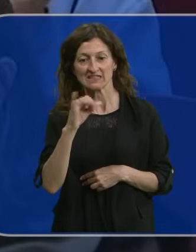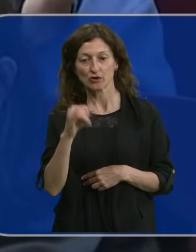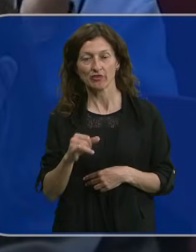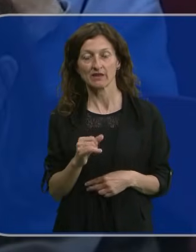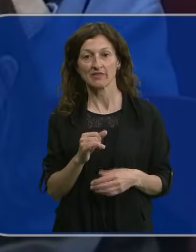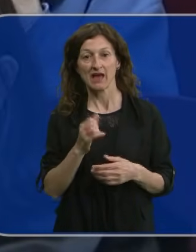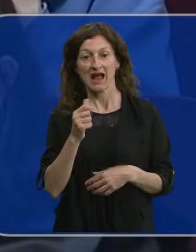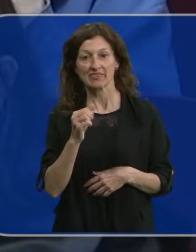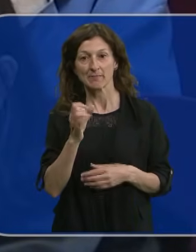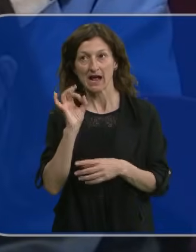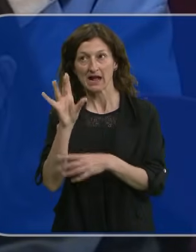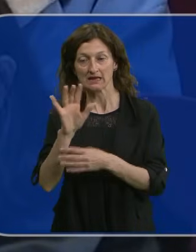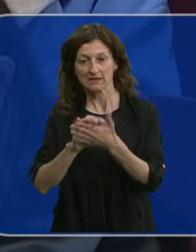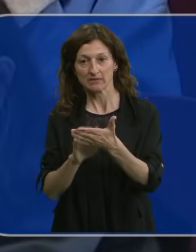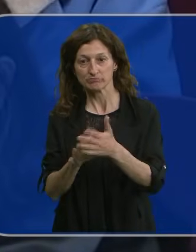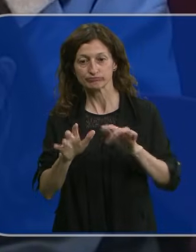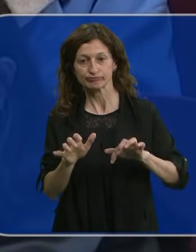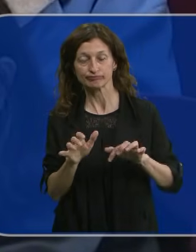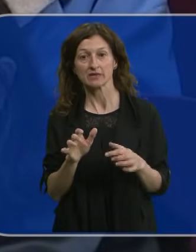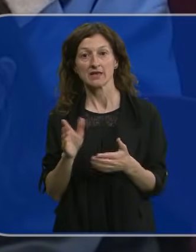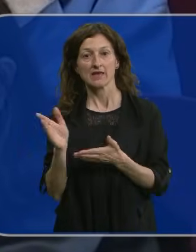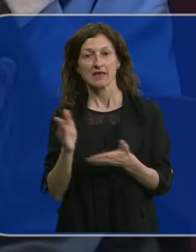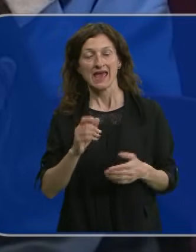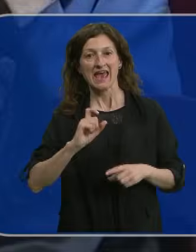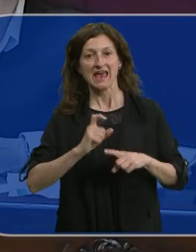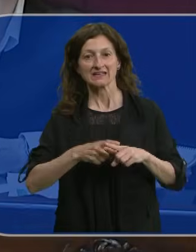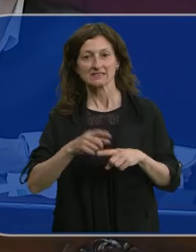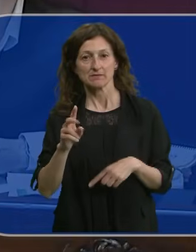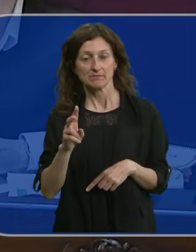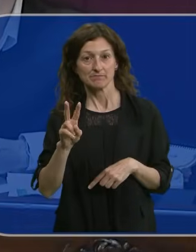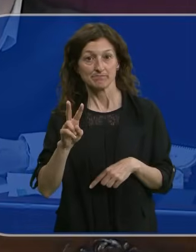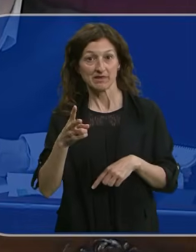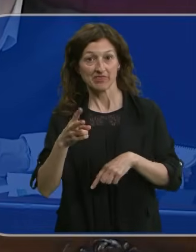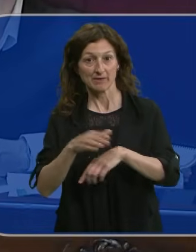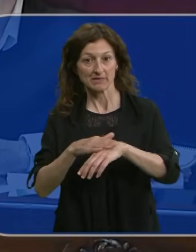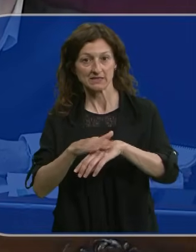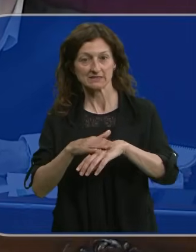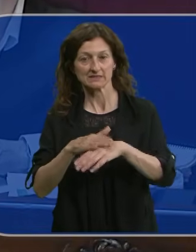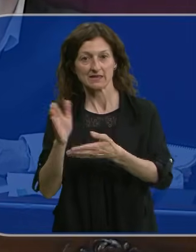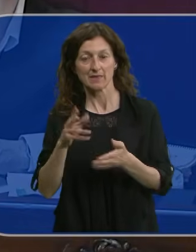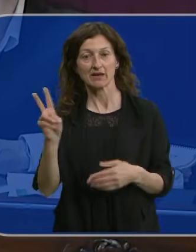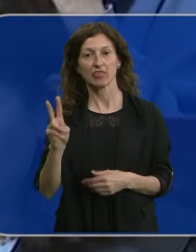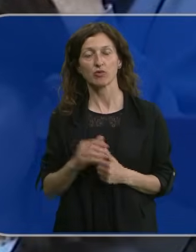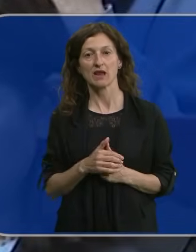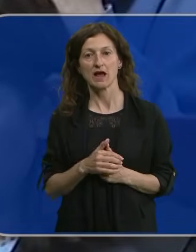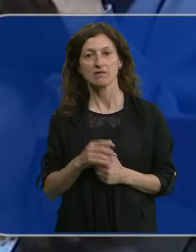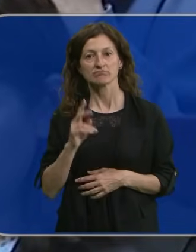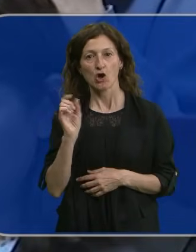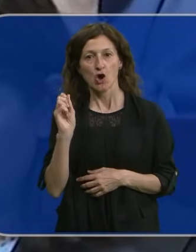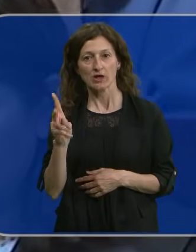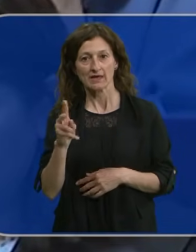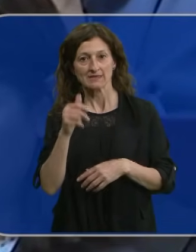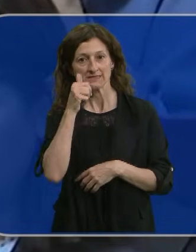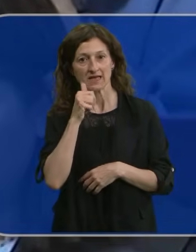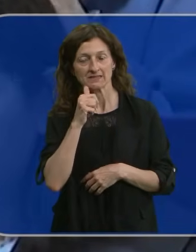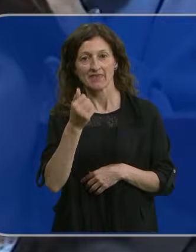que Aldama redactó la carta de invitación a la que entonces era exvicepresidenta de Venezuela y que contó con el visto bueno de Ábalos y de